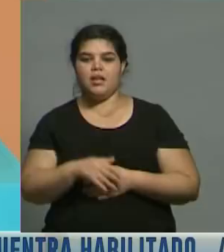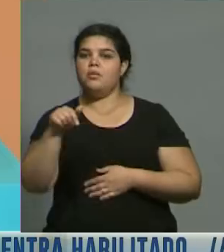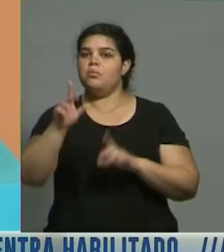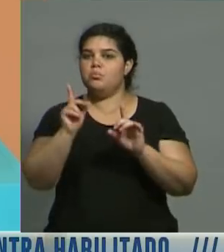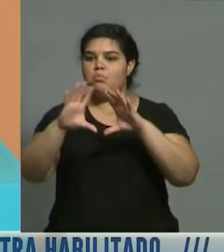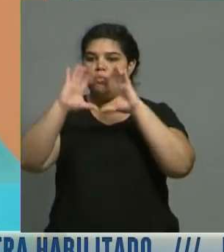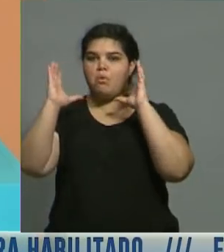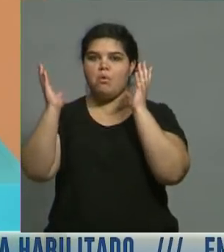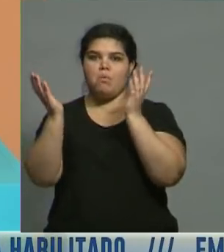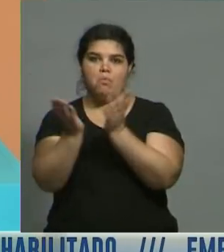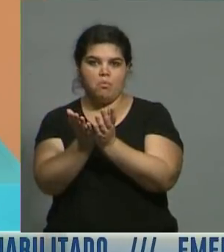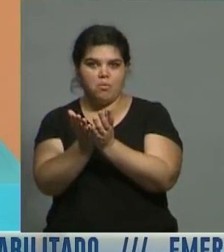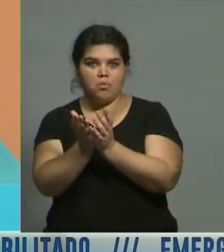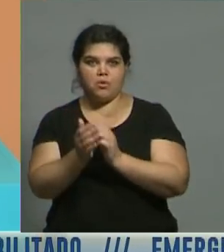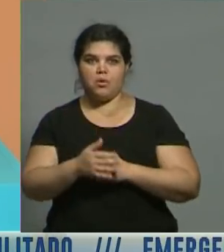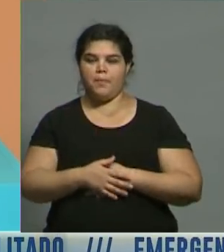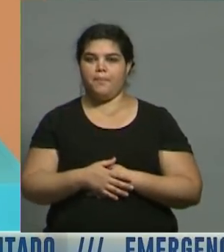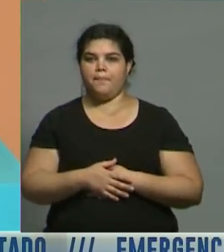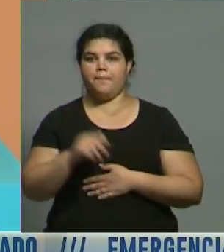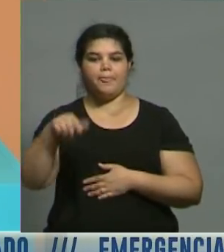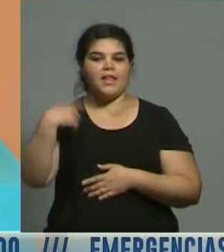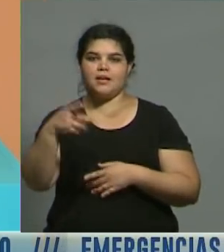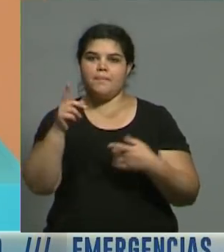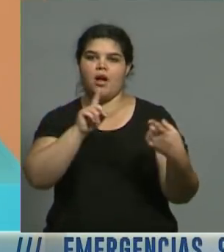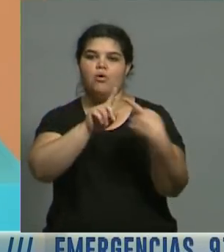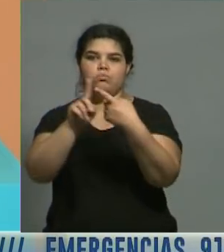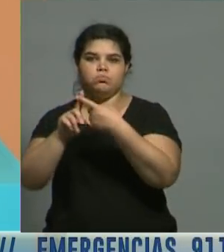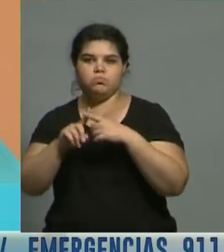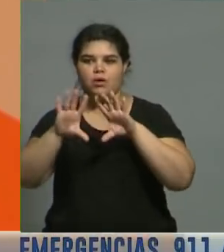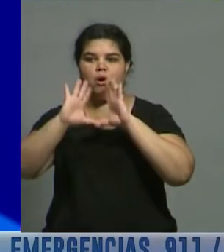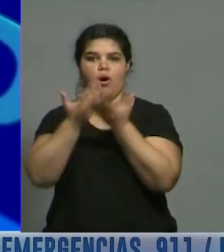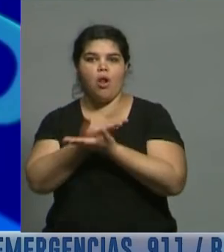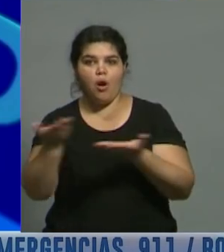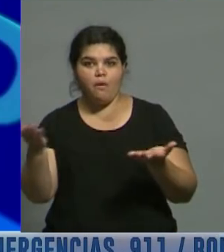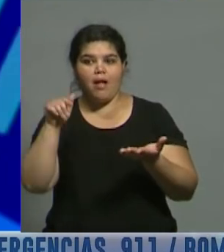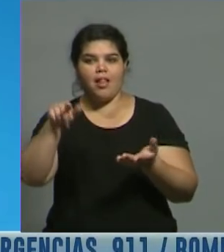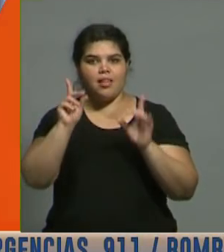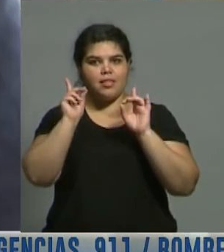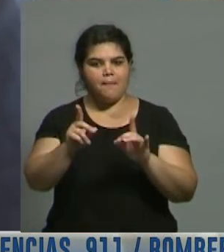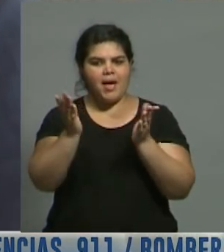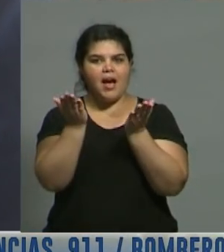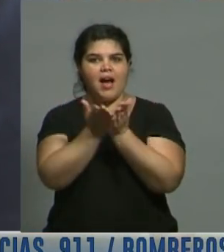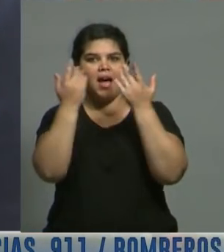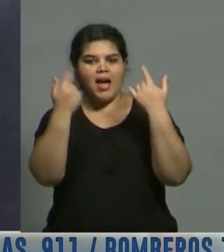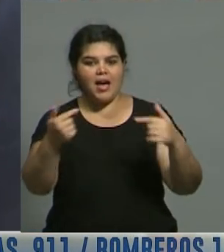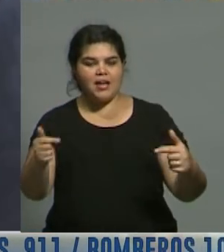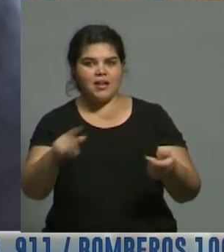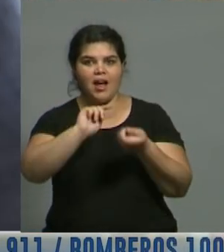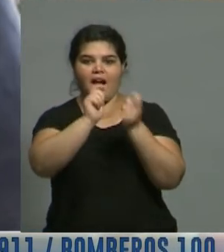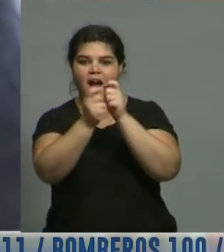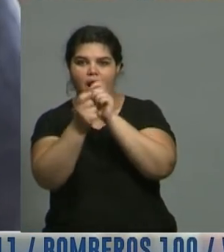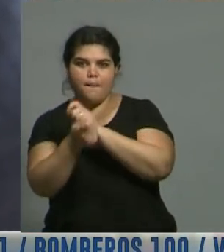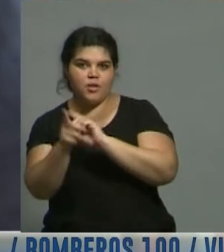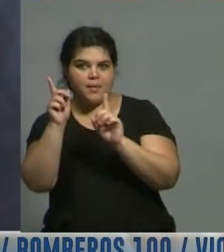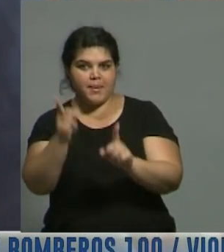mundo esté cada vez más conectado, más globalizado, hace que las carreras también en este sentido vayan modificándose.